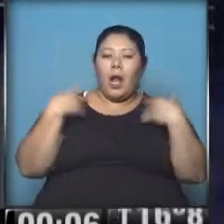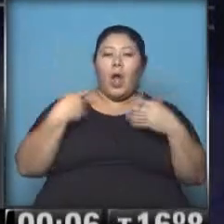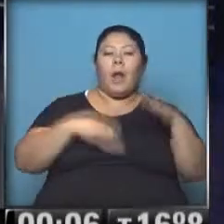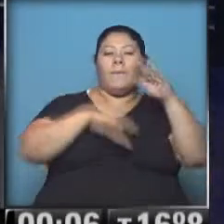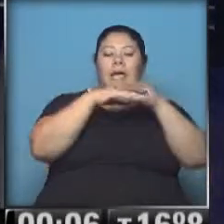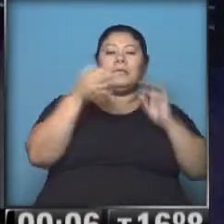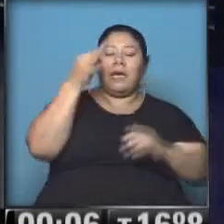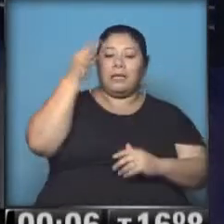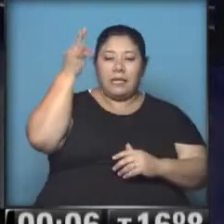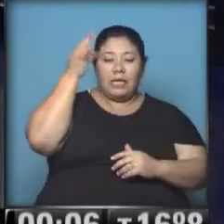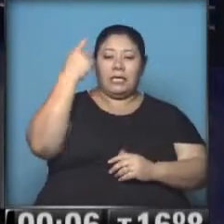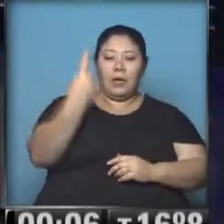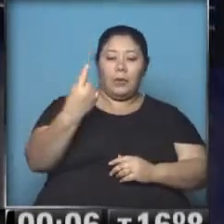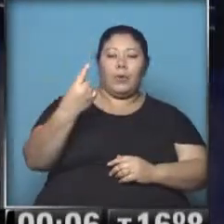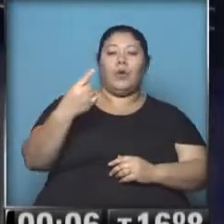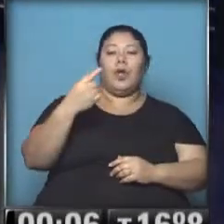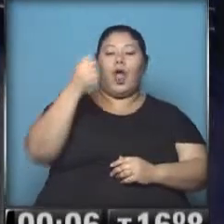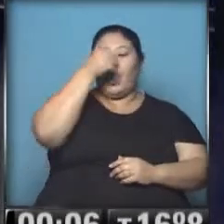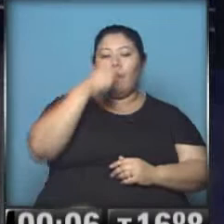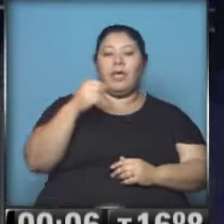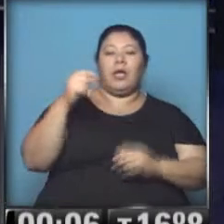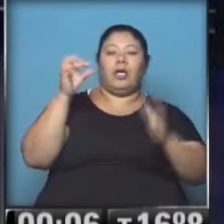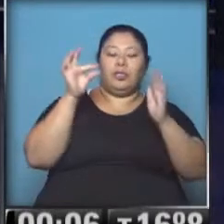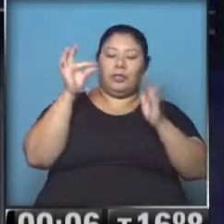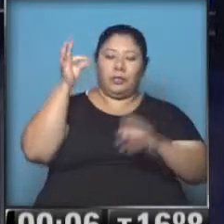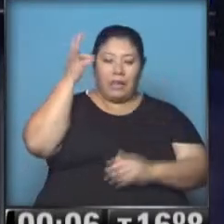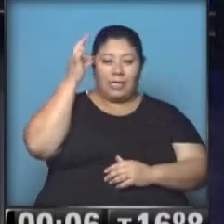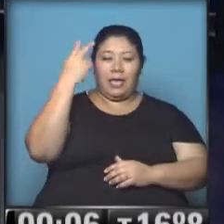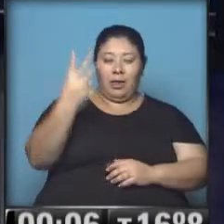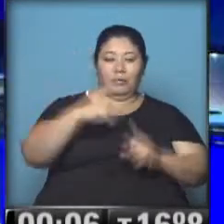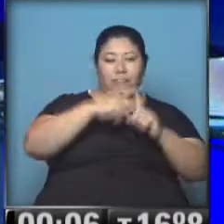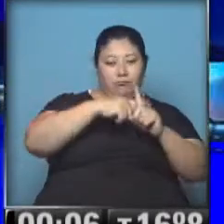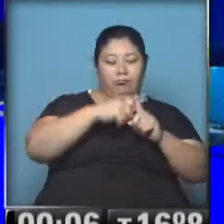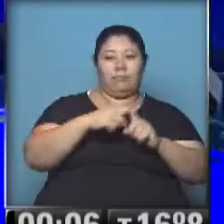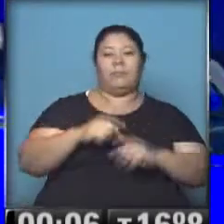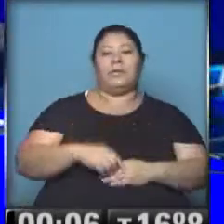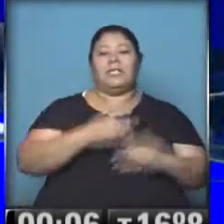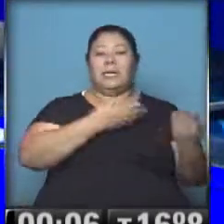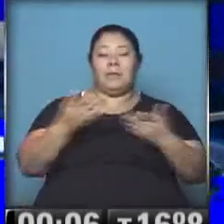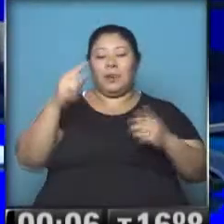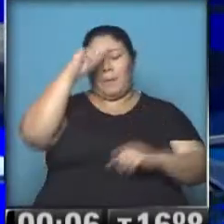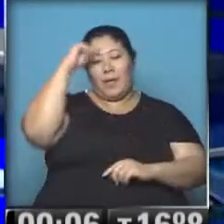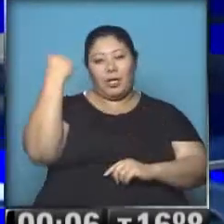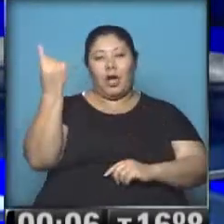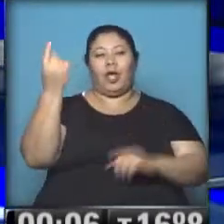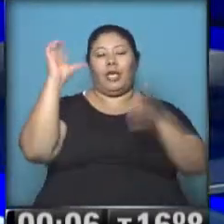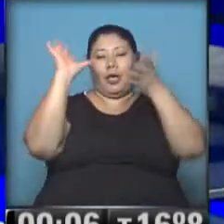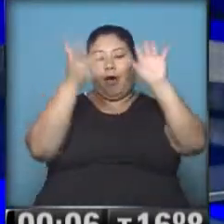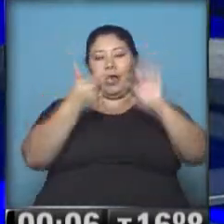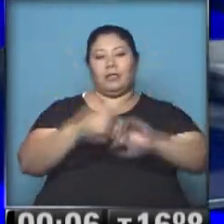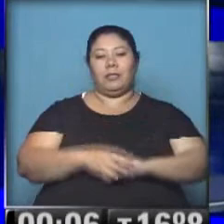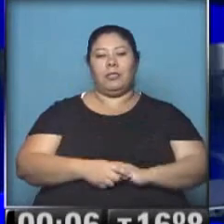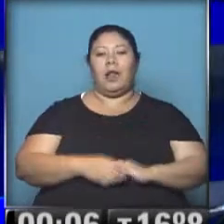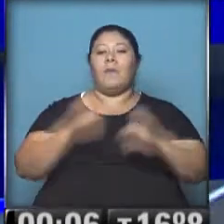domingo. Todo con buen tiempo. Que pasen una buena noche. La información es del Servicio Meteorológico Nacional. Muchísimas gracias, Lucas. Buenas noches y hasta